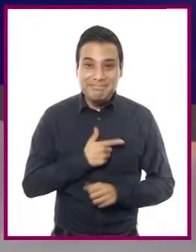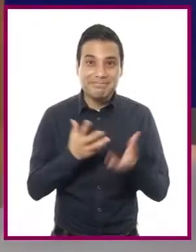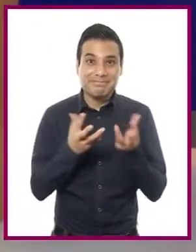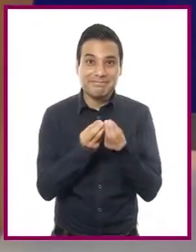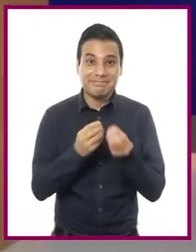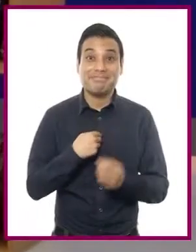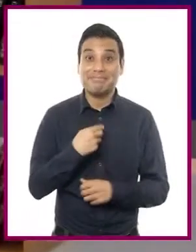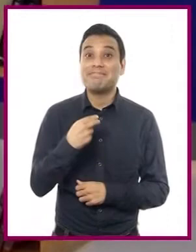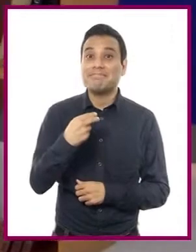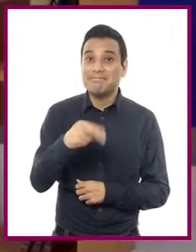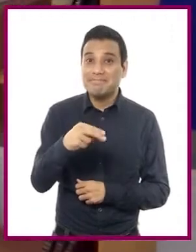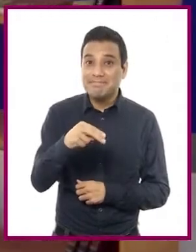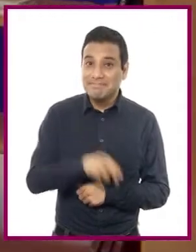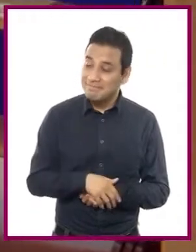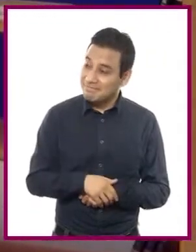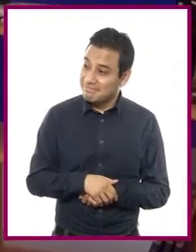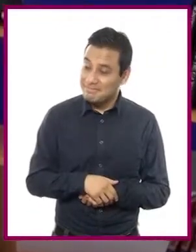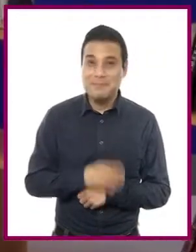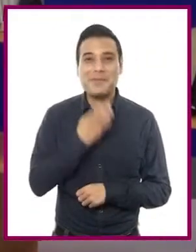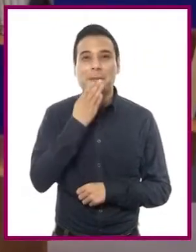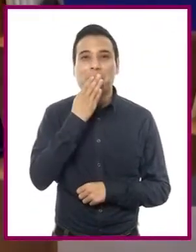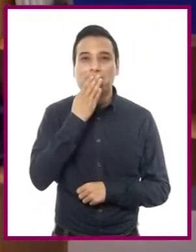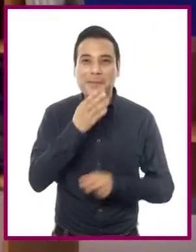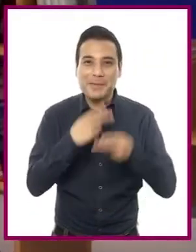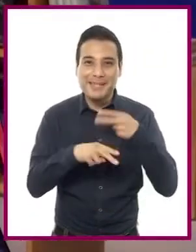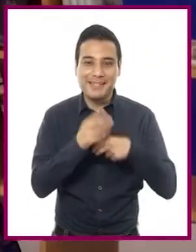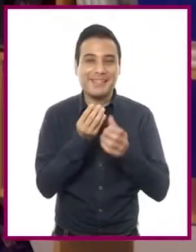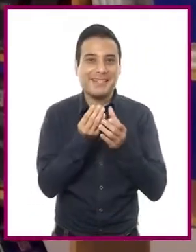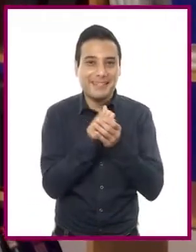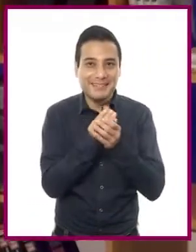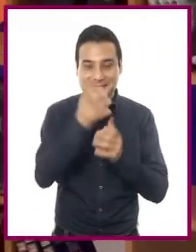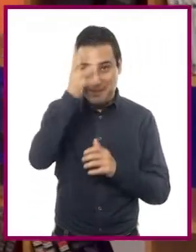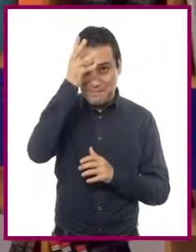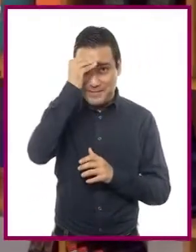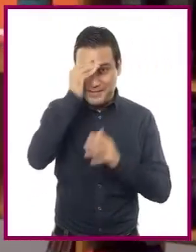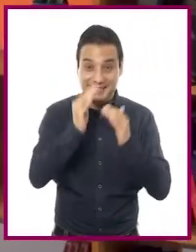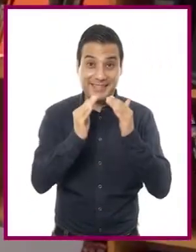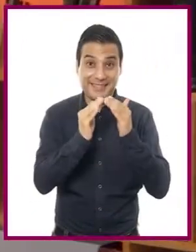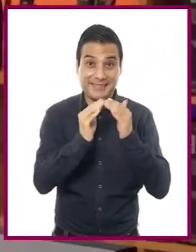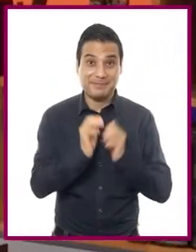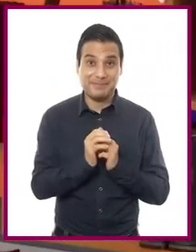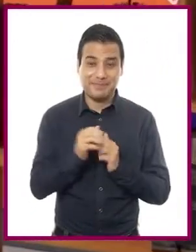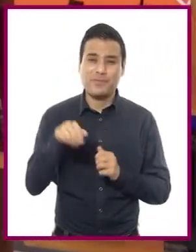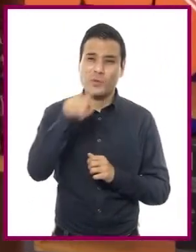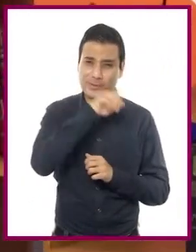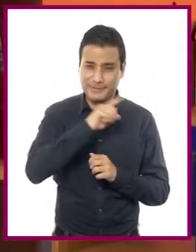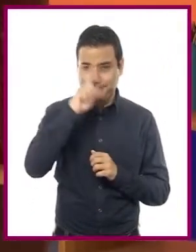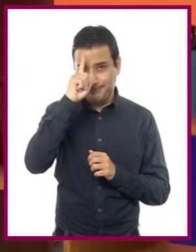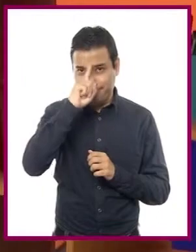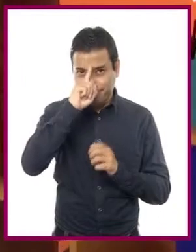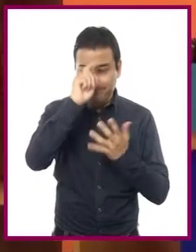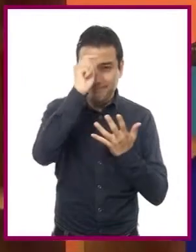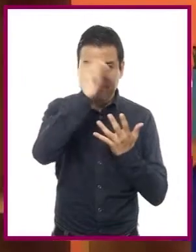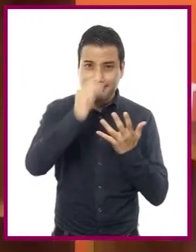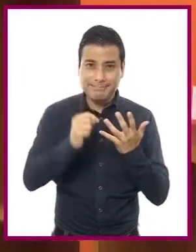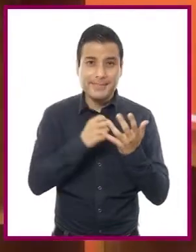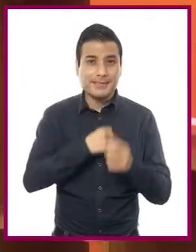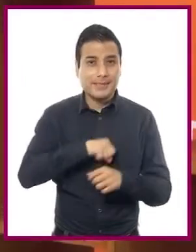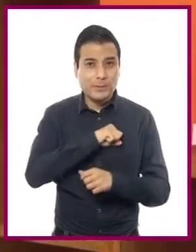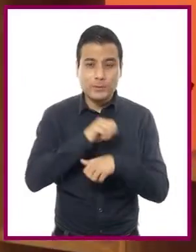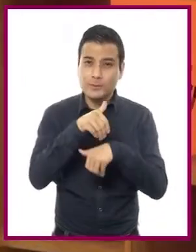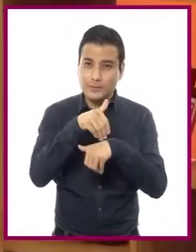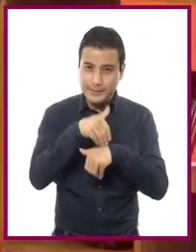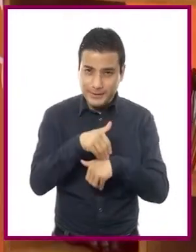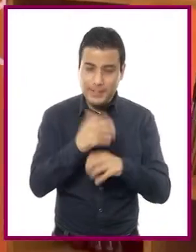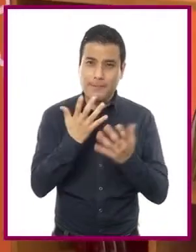Mi nombre es Enrique Rodal y les doy la bienvenida a esta sesión de Aprende en Casa. Les recuerdo continuar con las medidas de higiene y salud, lavándose